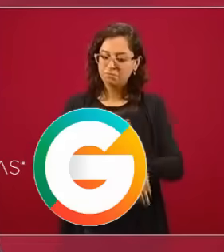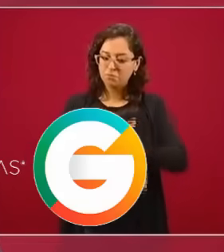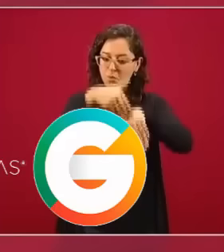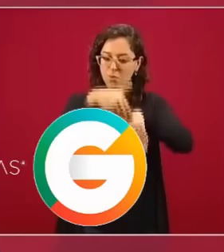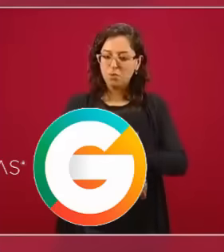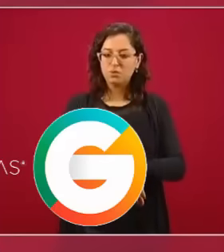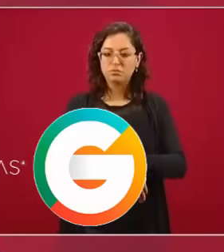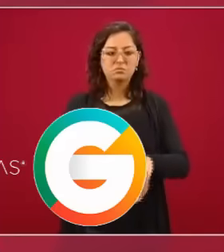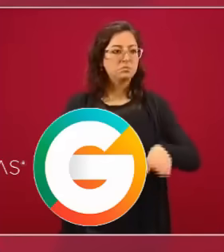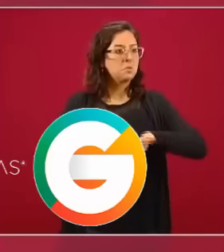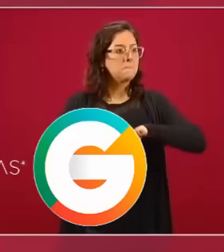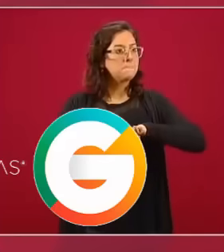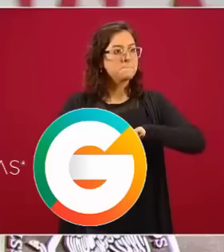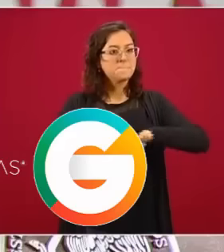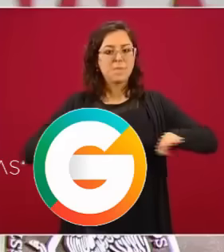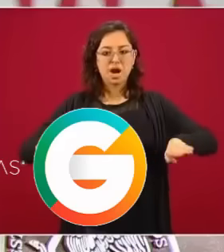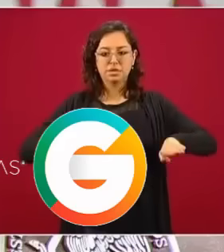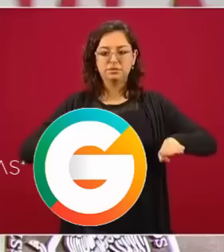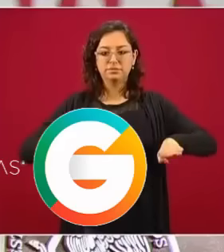por igual,